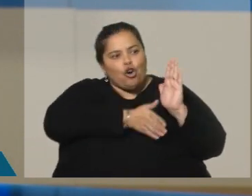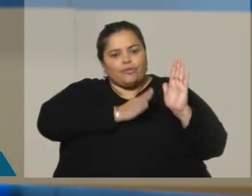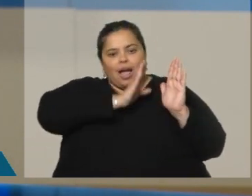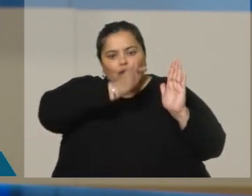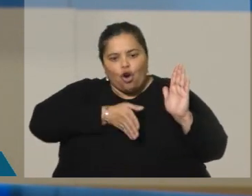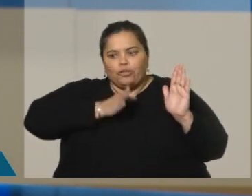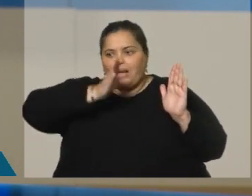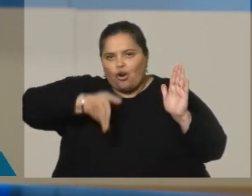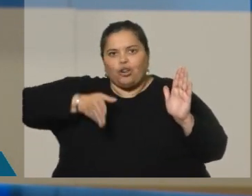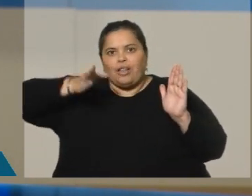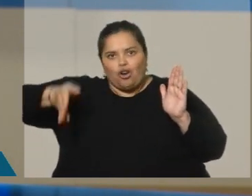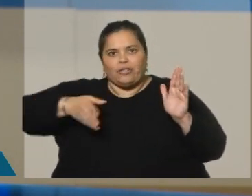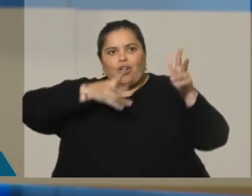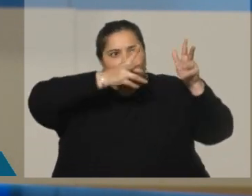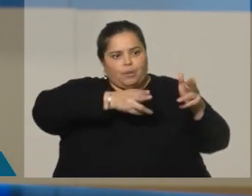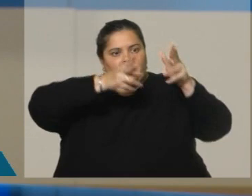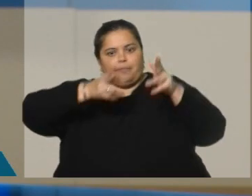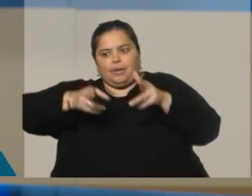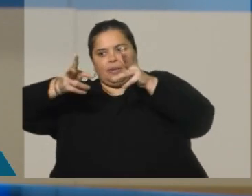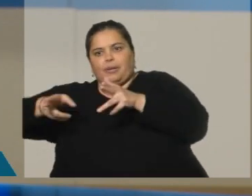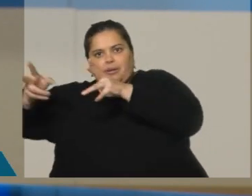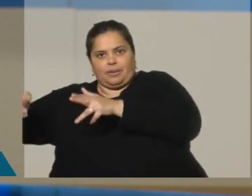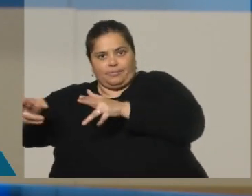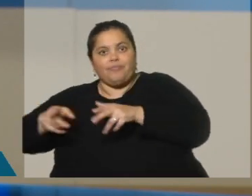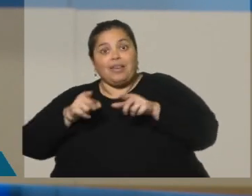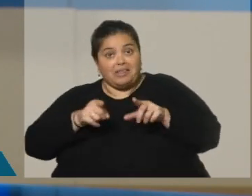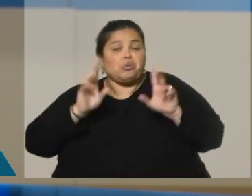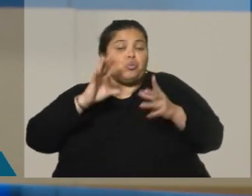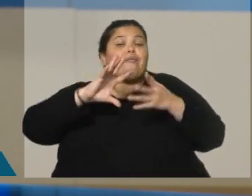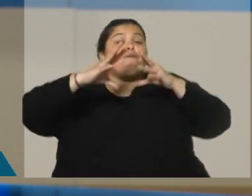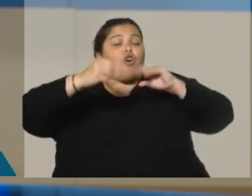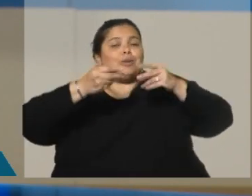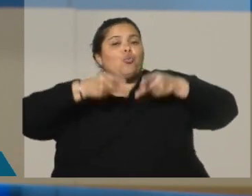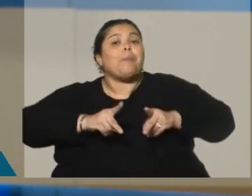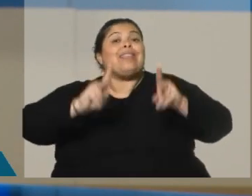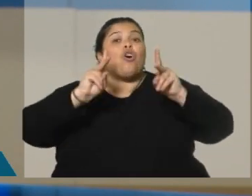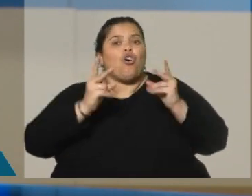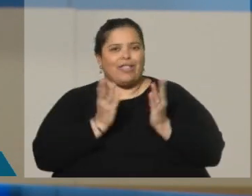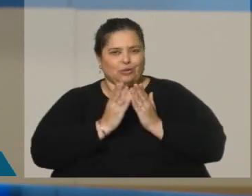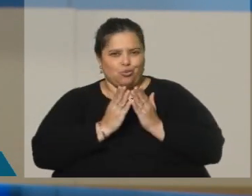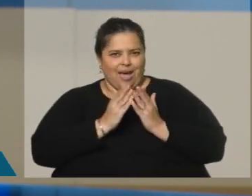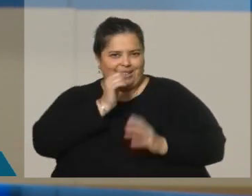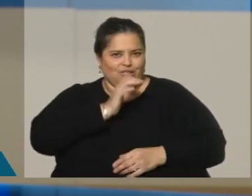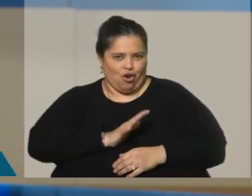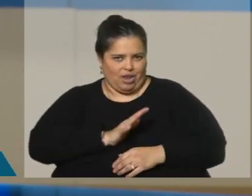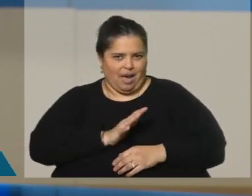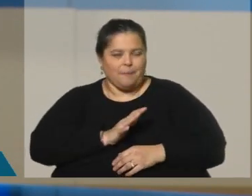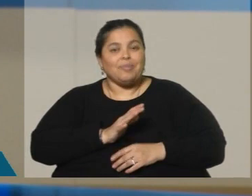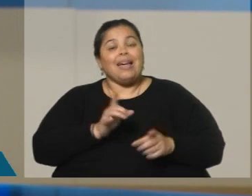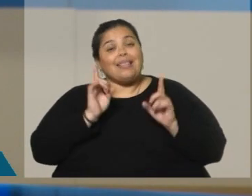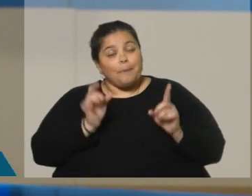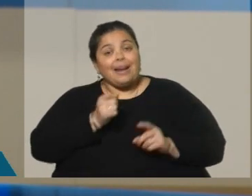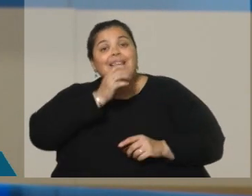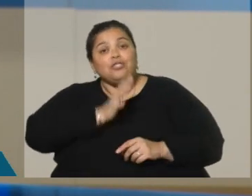periodizar marcar etapas marcar épocas historia la historia es también